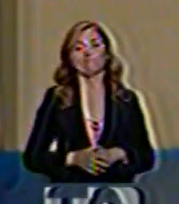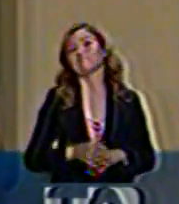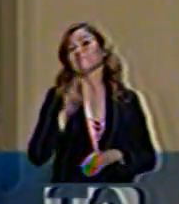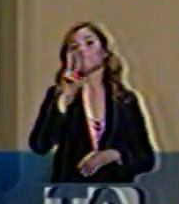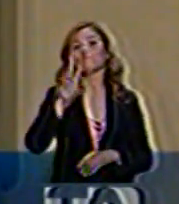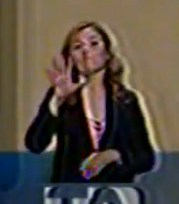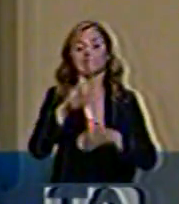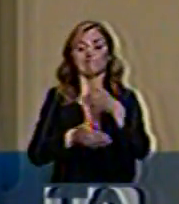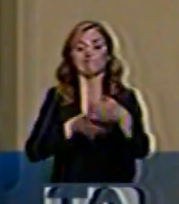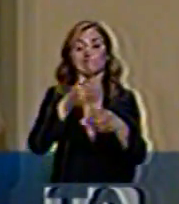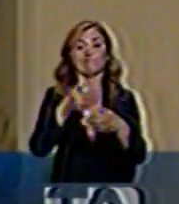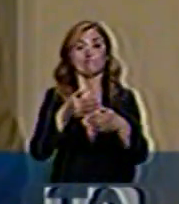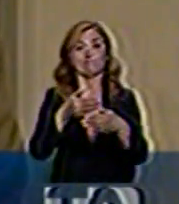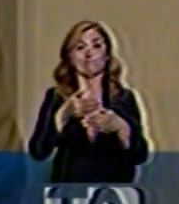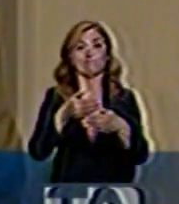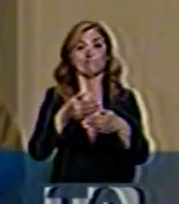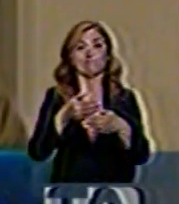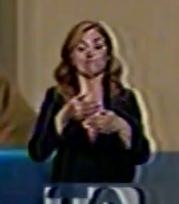casos en proceso